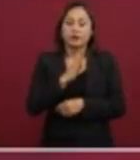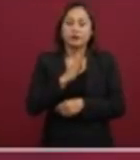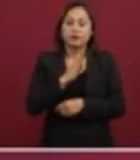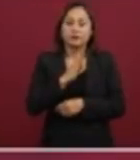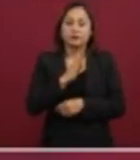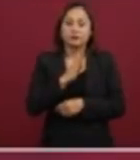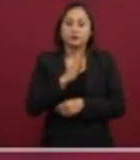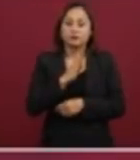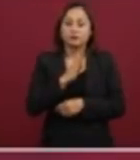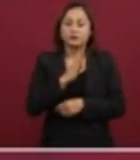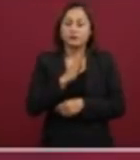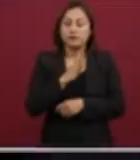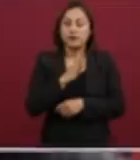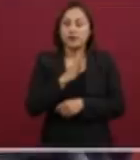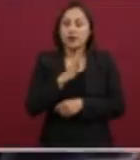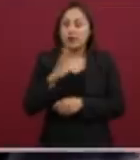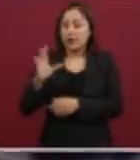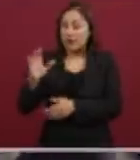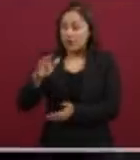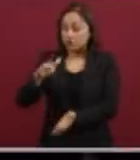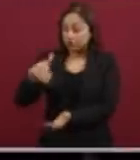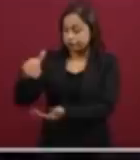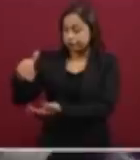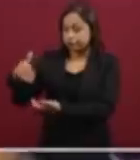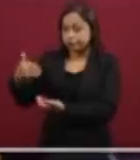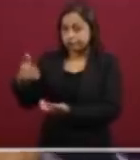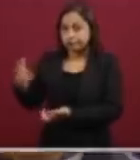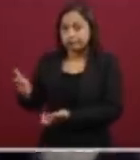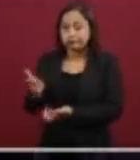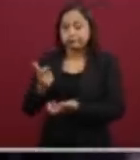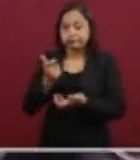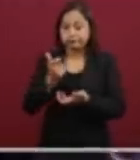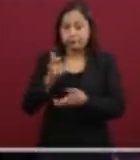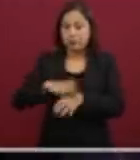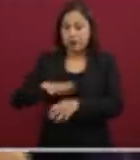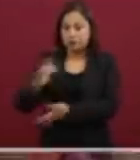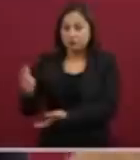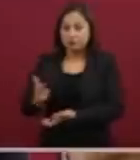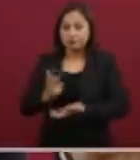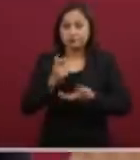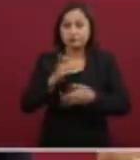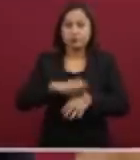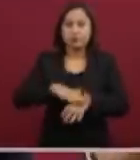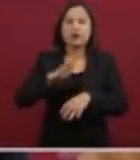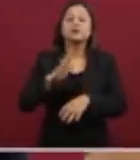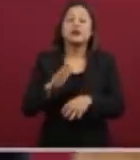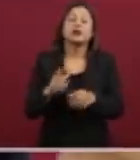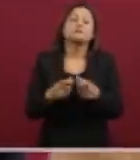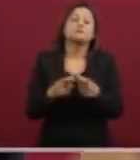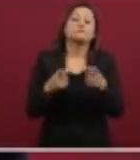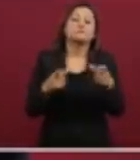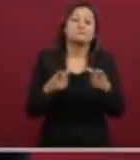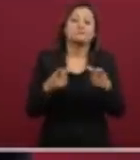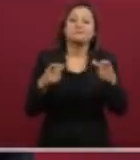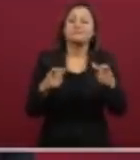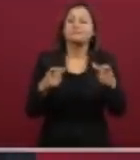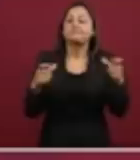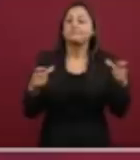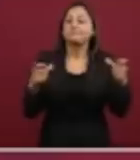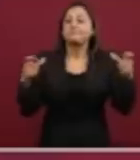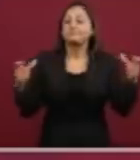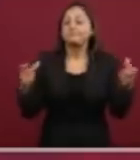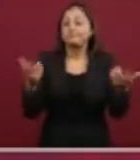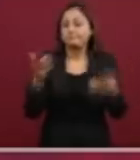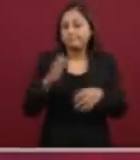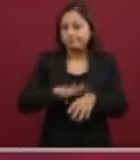teniendo presupuesto, se va ampliando el programa, se va a ir ampliando el